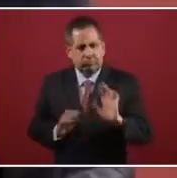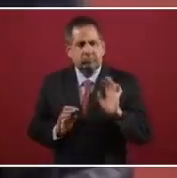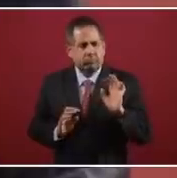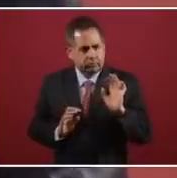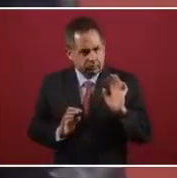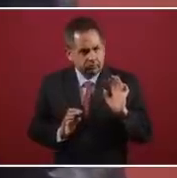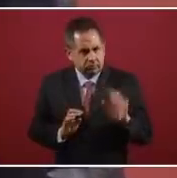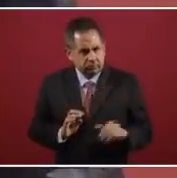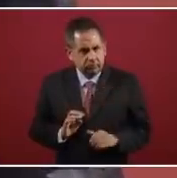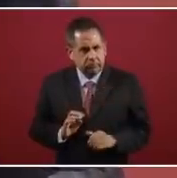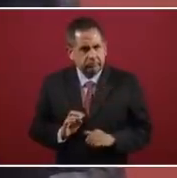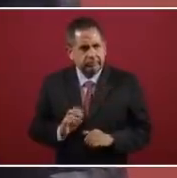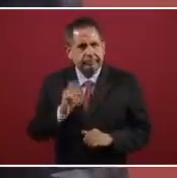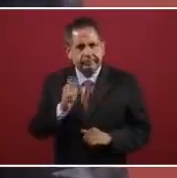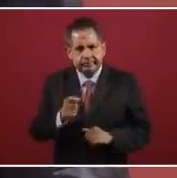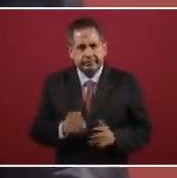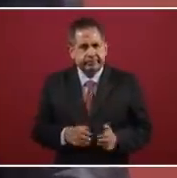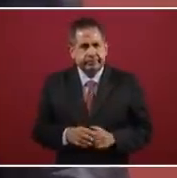les